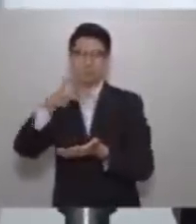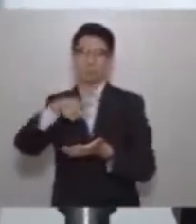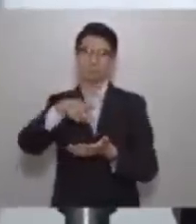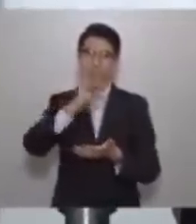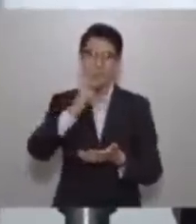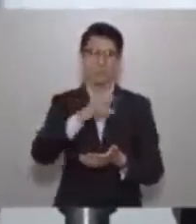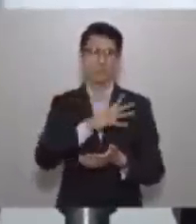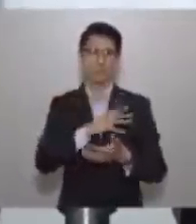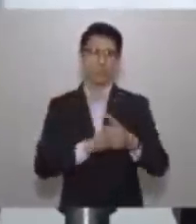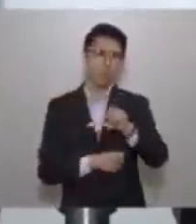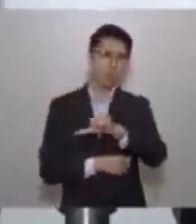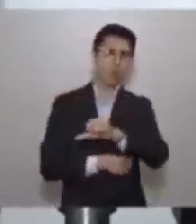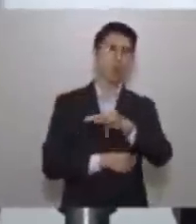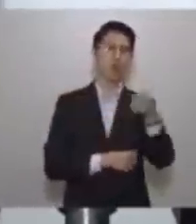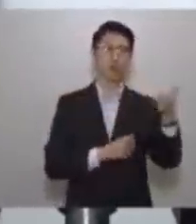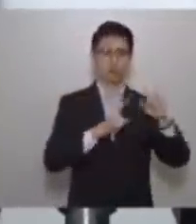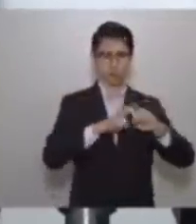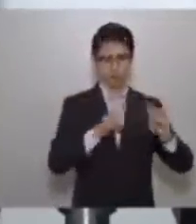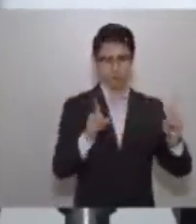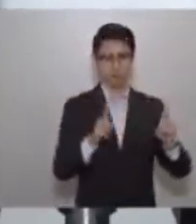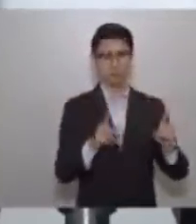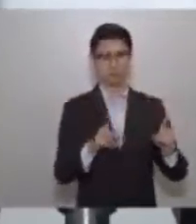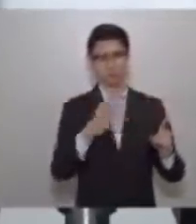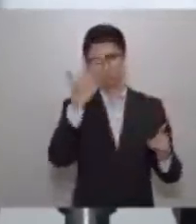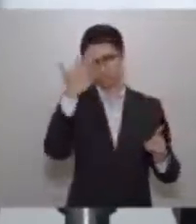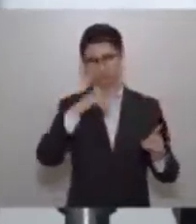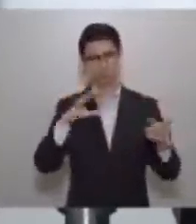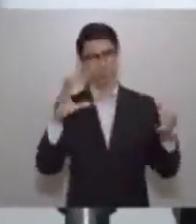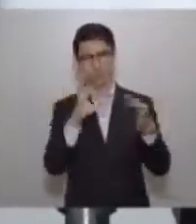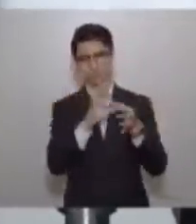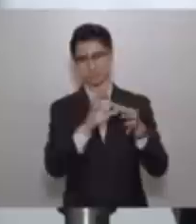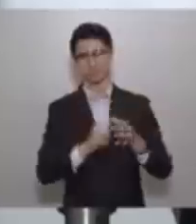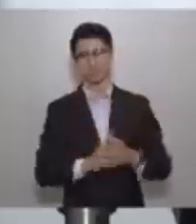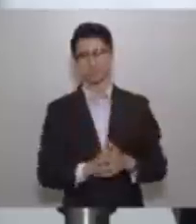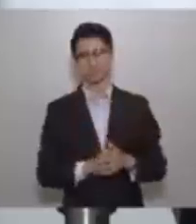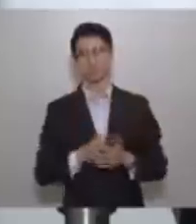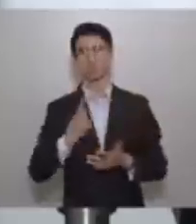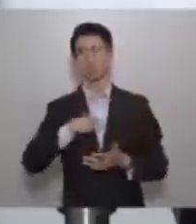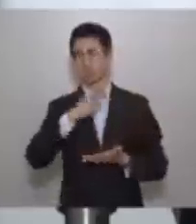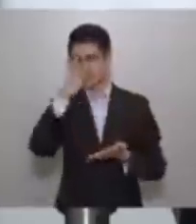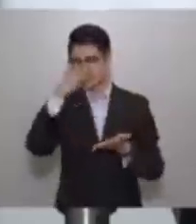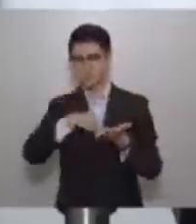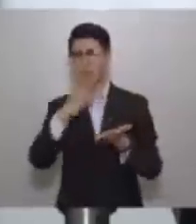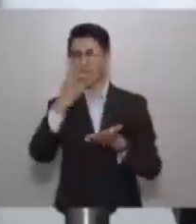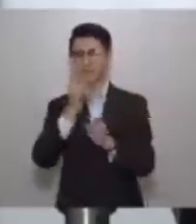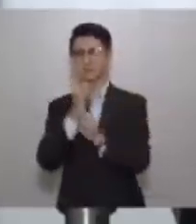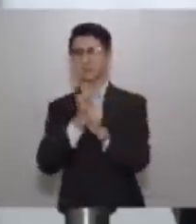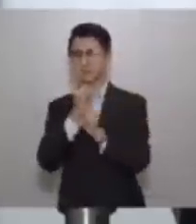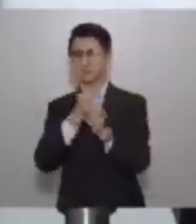otras actividades o hechos delictivos de semejante naturaleza